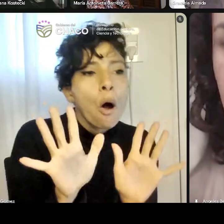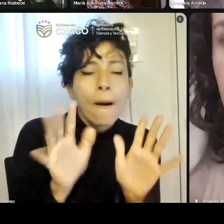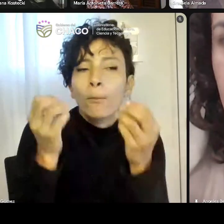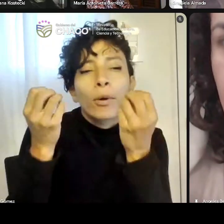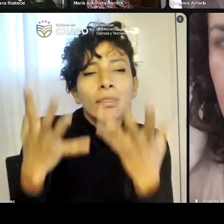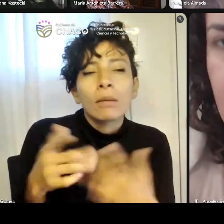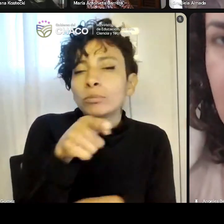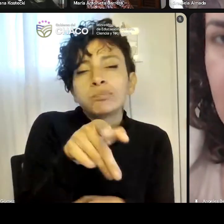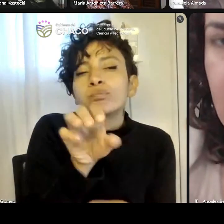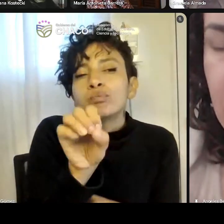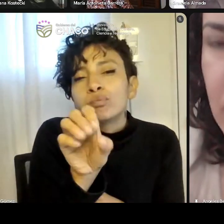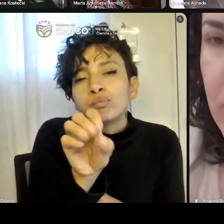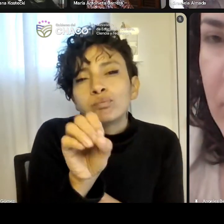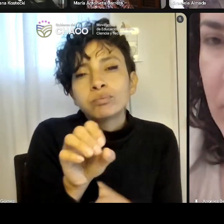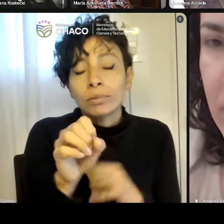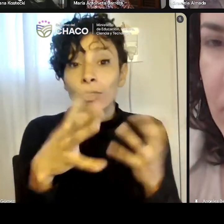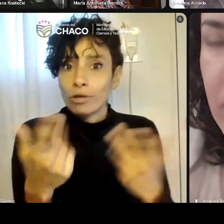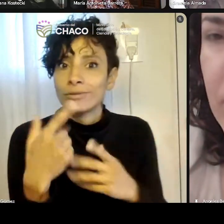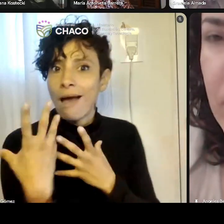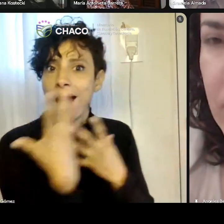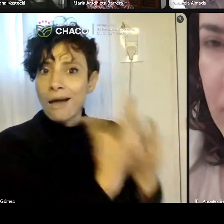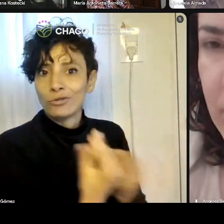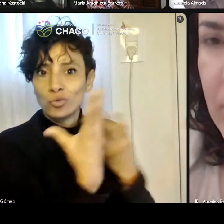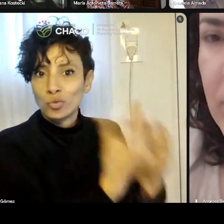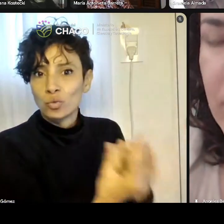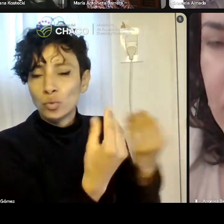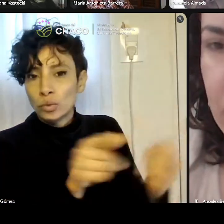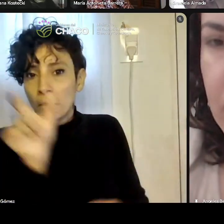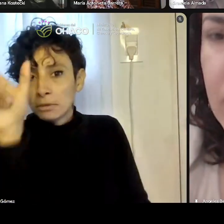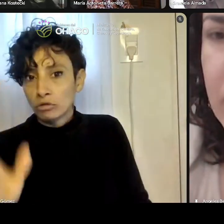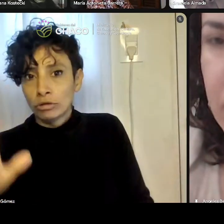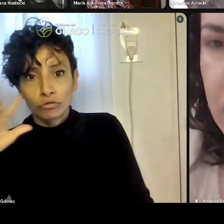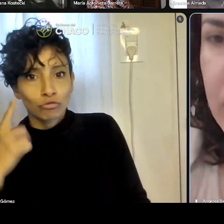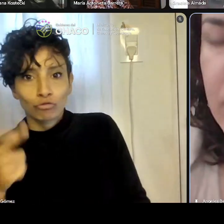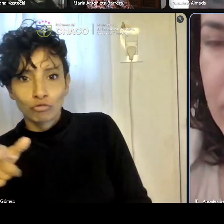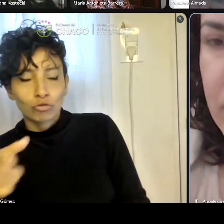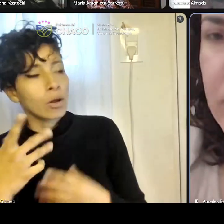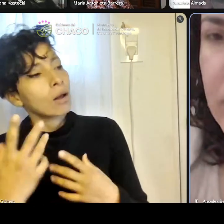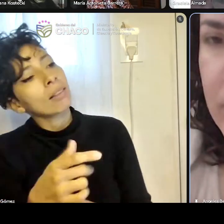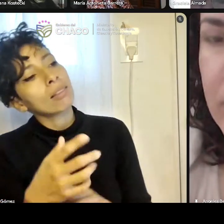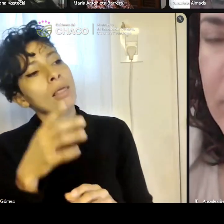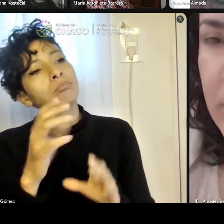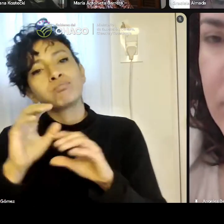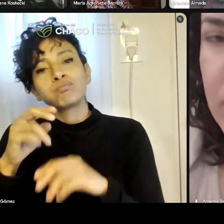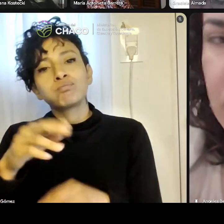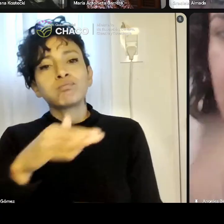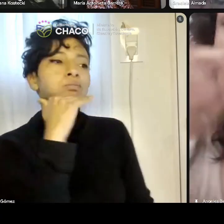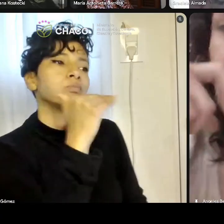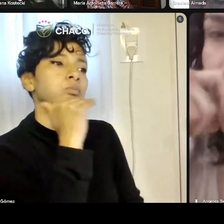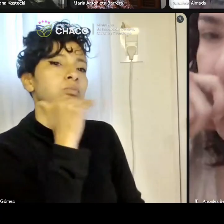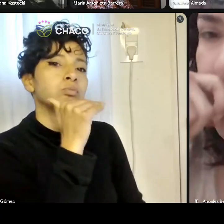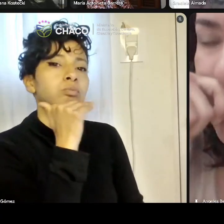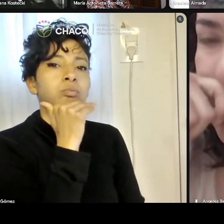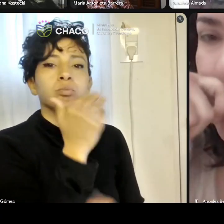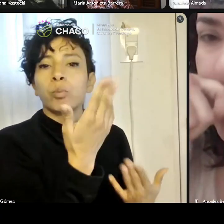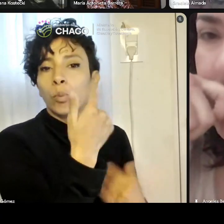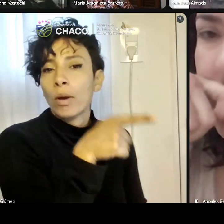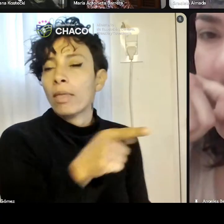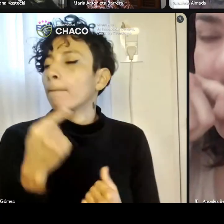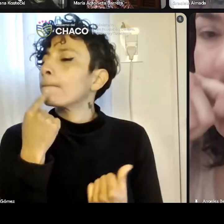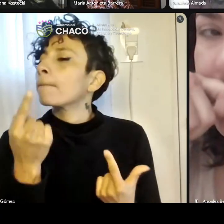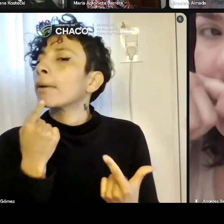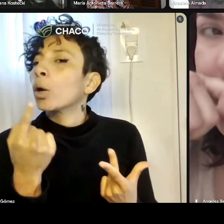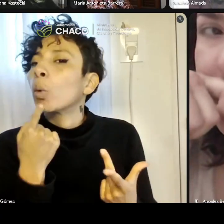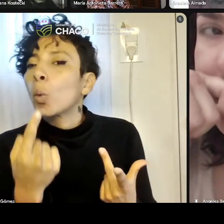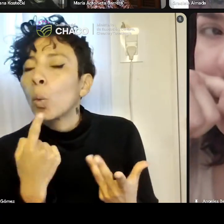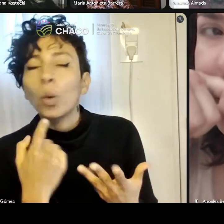pueden ayudarlos a anotarse para el doctor, por ejemplo. Y ahí también preguntarle qué le duele y